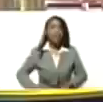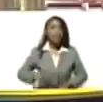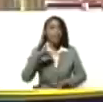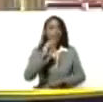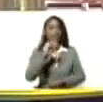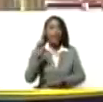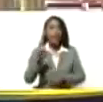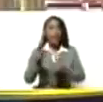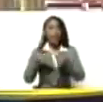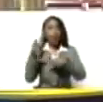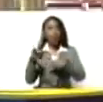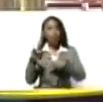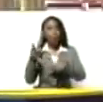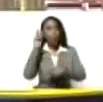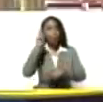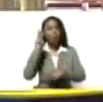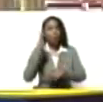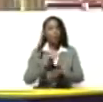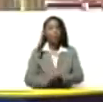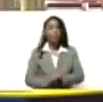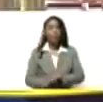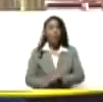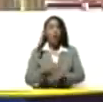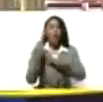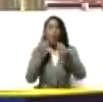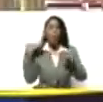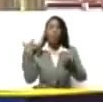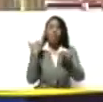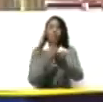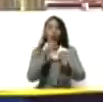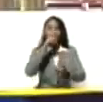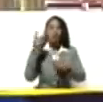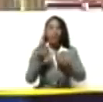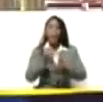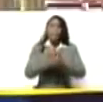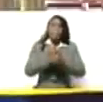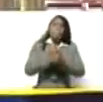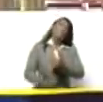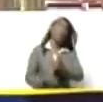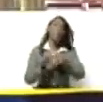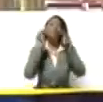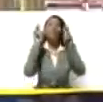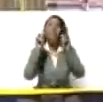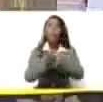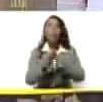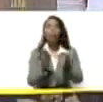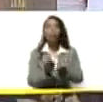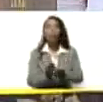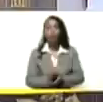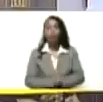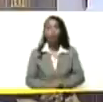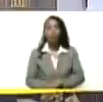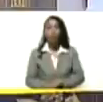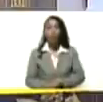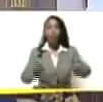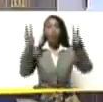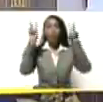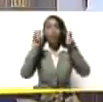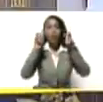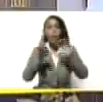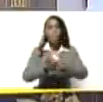como años en que se está pariendo un nuevo mundo un nuevo mundo